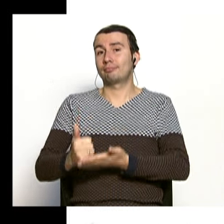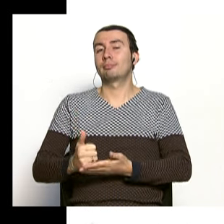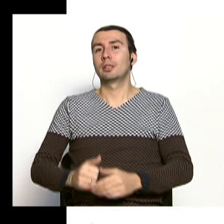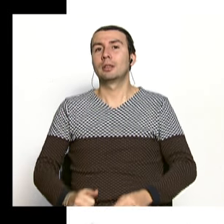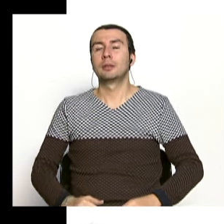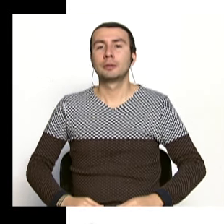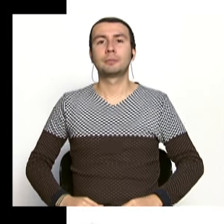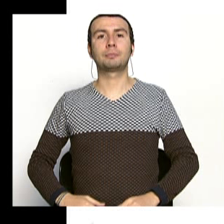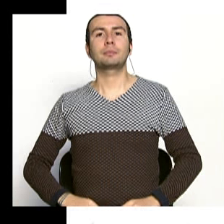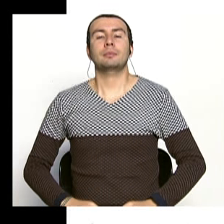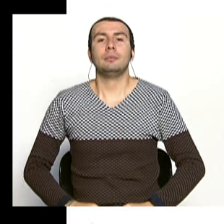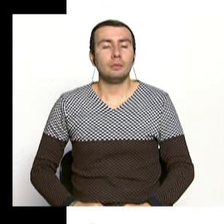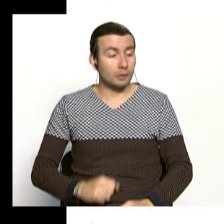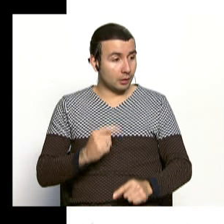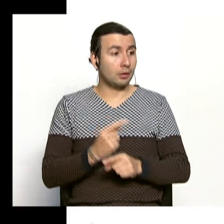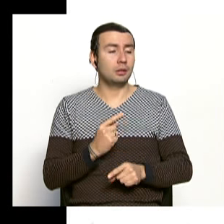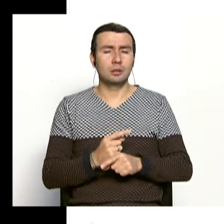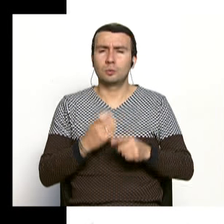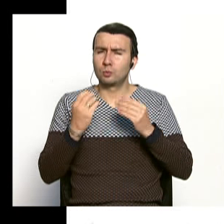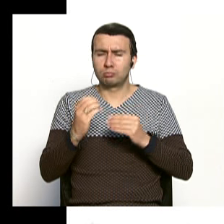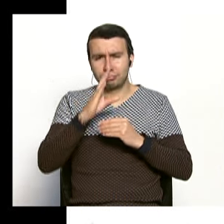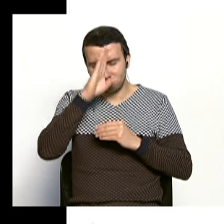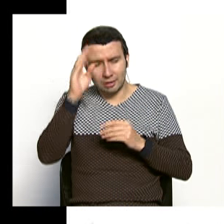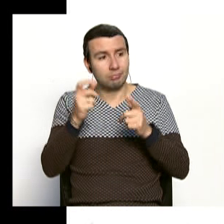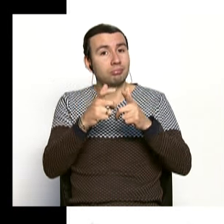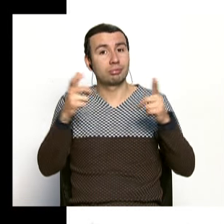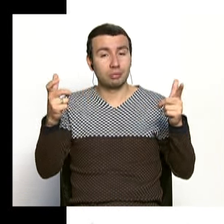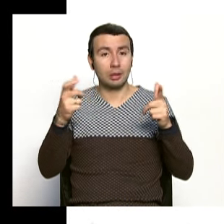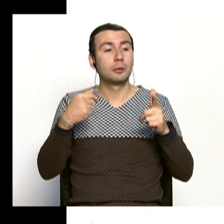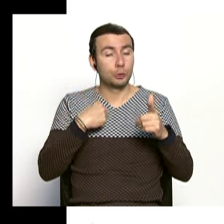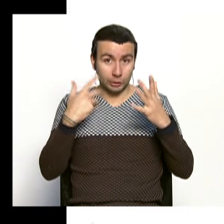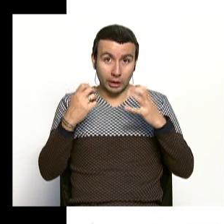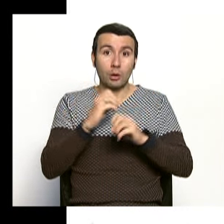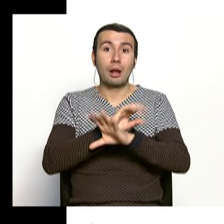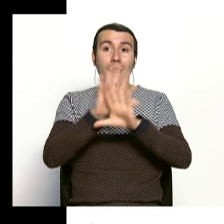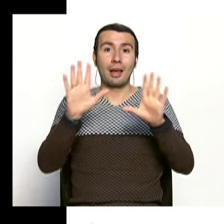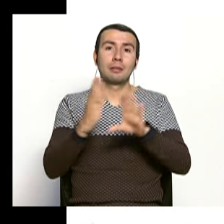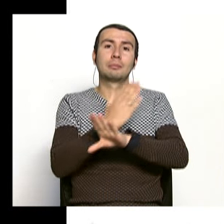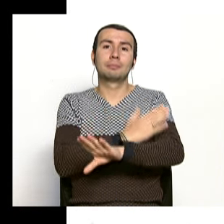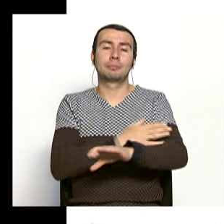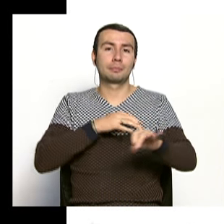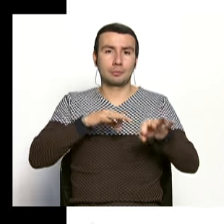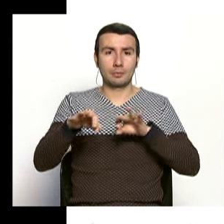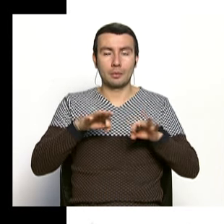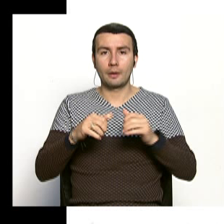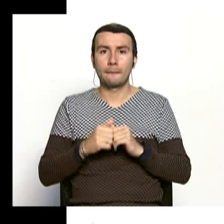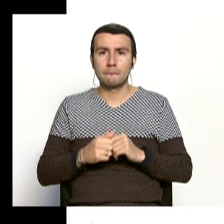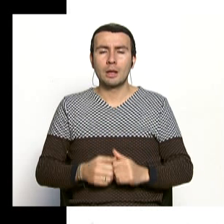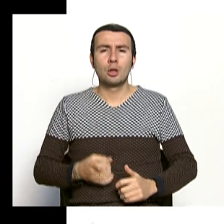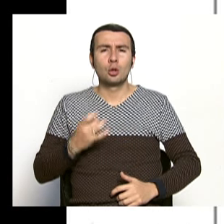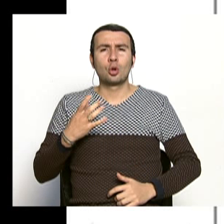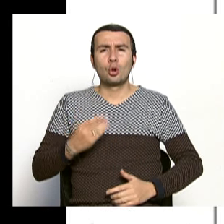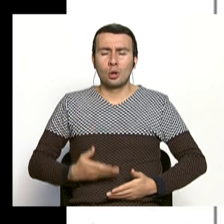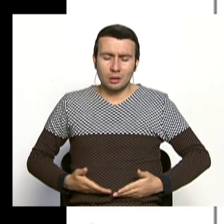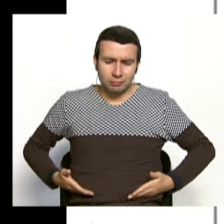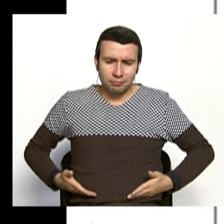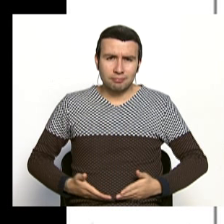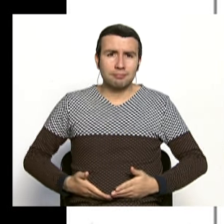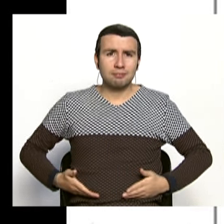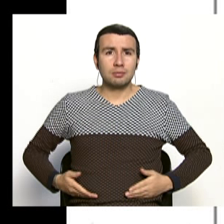Es muy frecuente y aquí yo quiero hacer una aclaración eh dolor pélvico crónico no